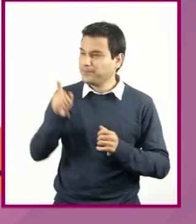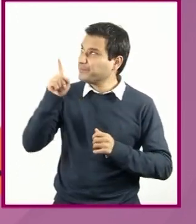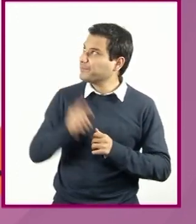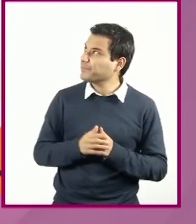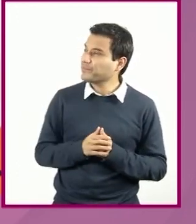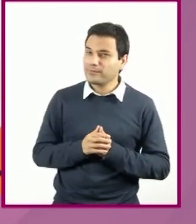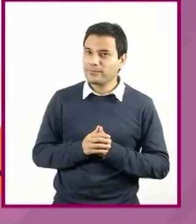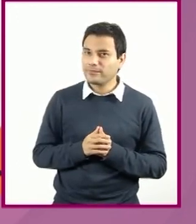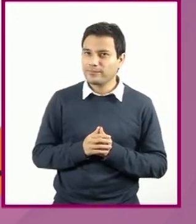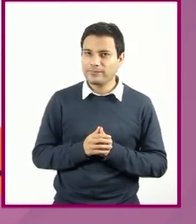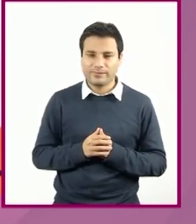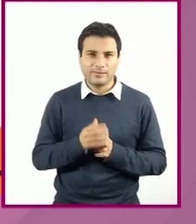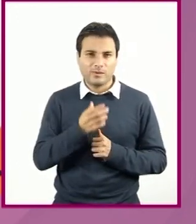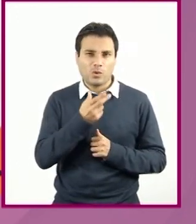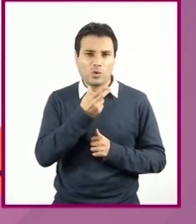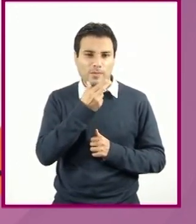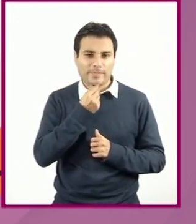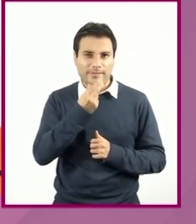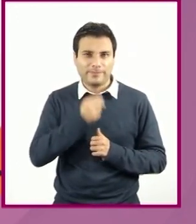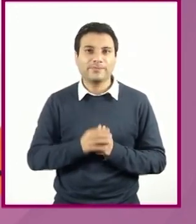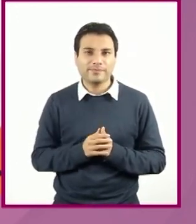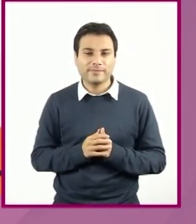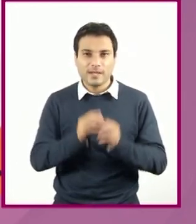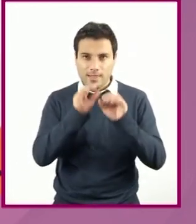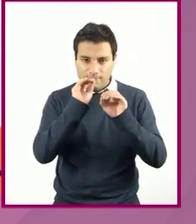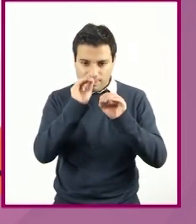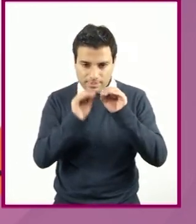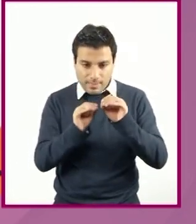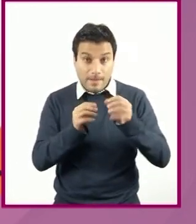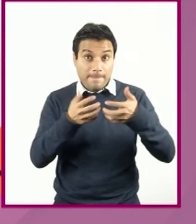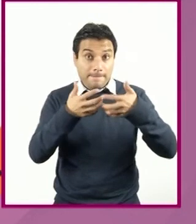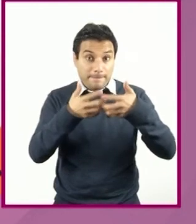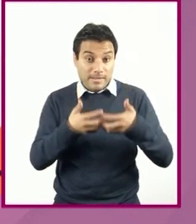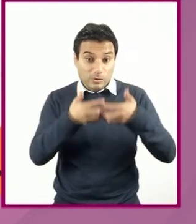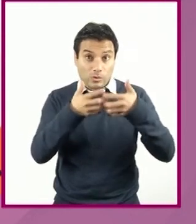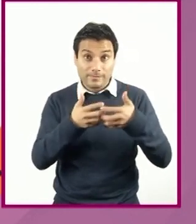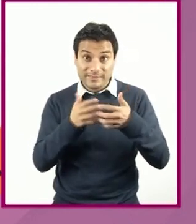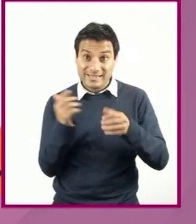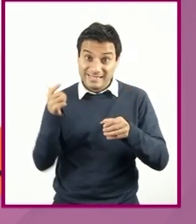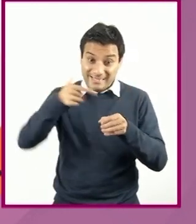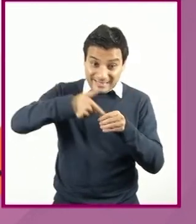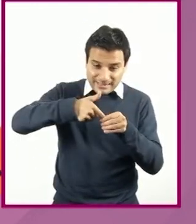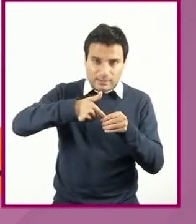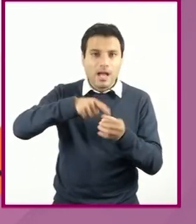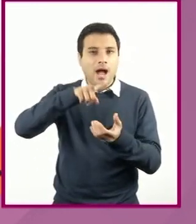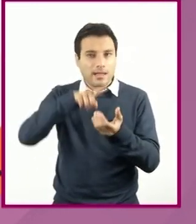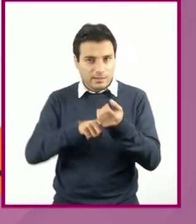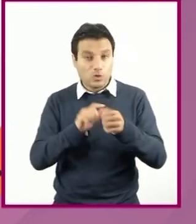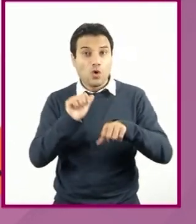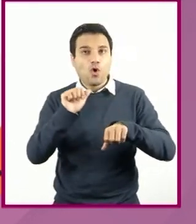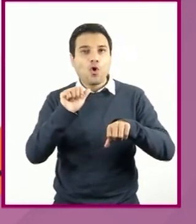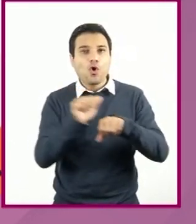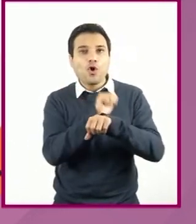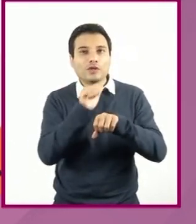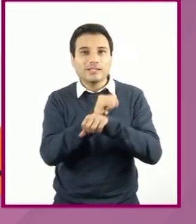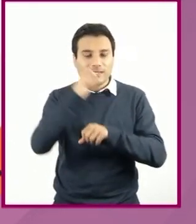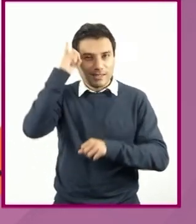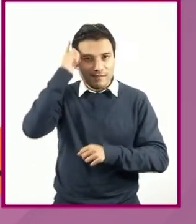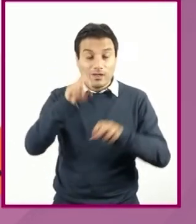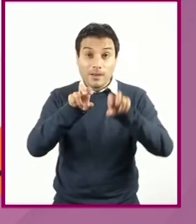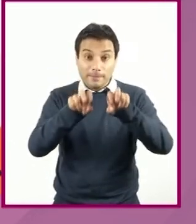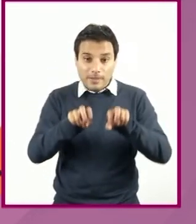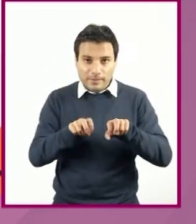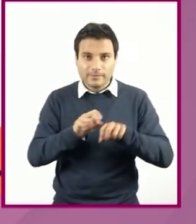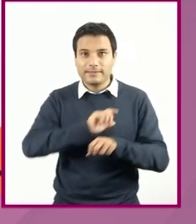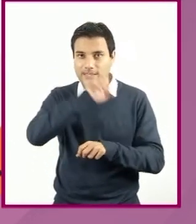Wilhelm Daimler, quien colocó un motor de gasolina sobre el armazón de un coche de caballos, y fue así como surgió